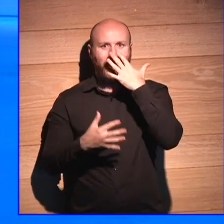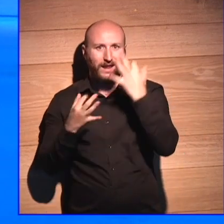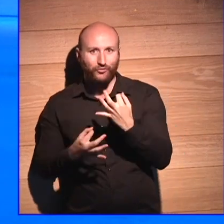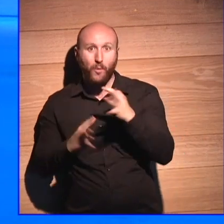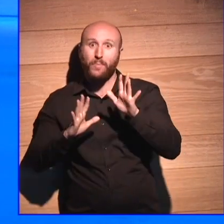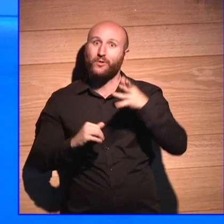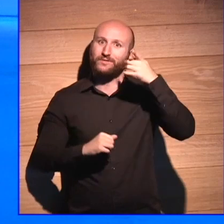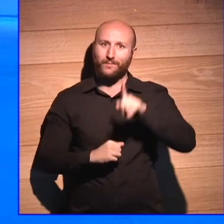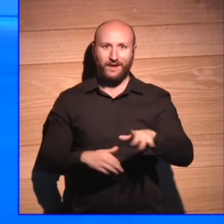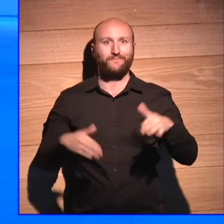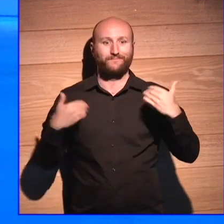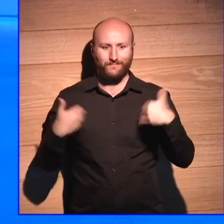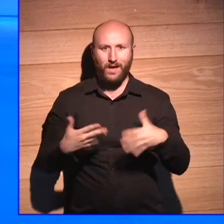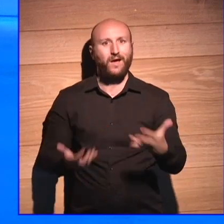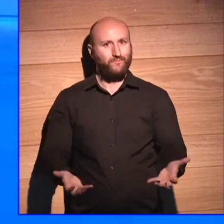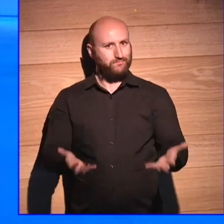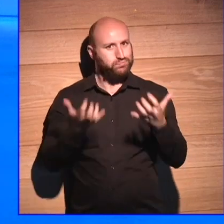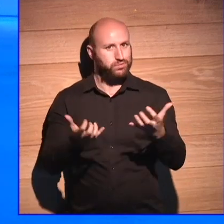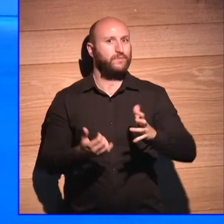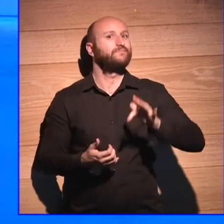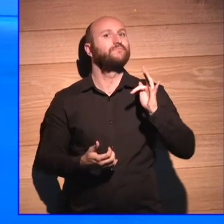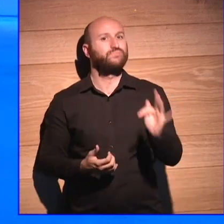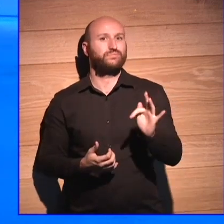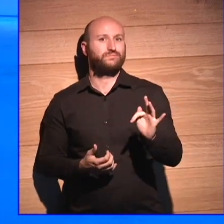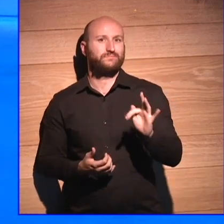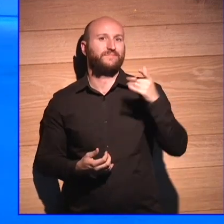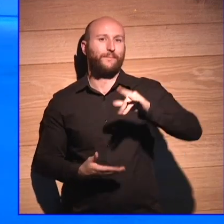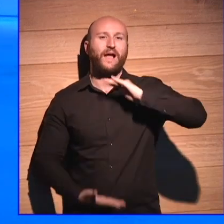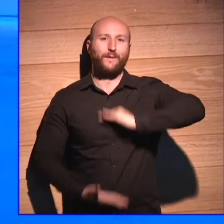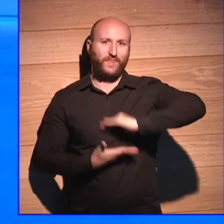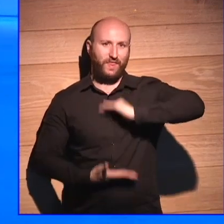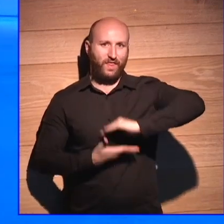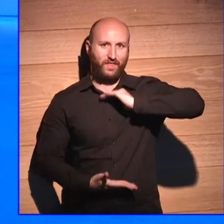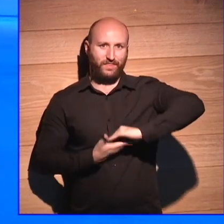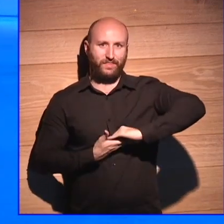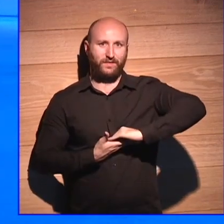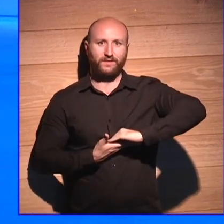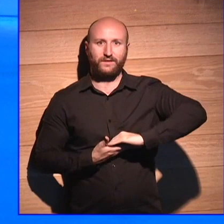pero también tiene, claro, unas virtudes muy importantes y unas capacidades